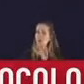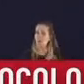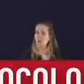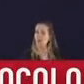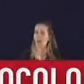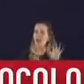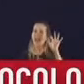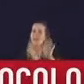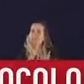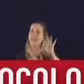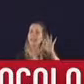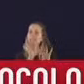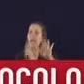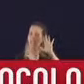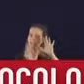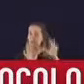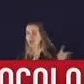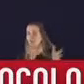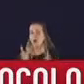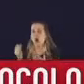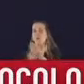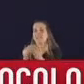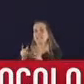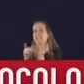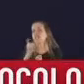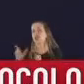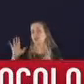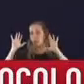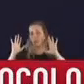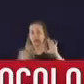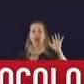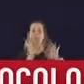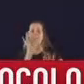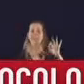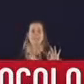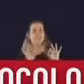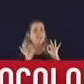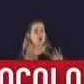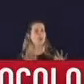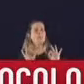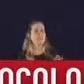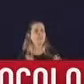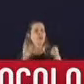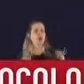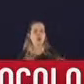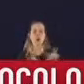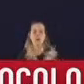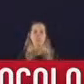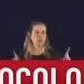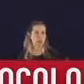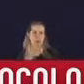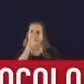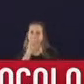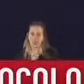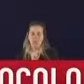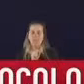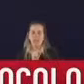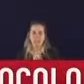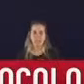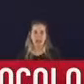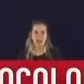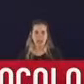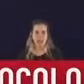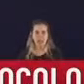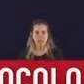engloba la verdad que es interesante eh Luis el cambio de paradigma porque ahora es la pelea por el control de la calle y